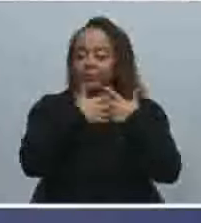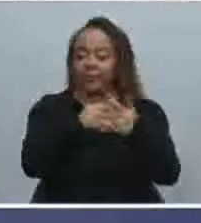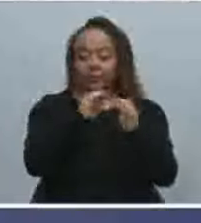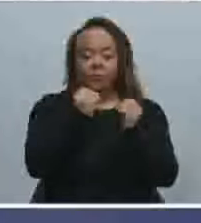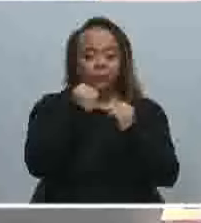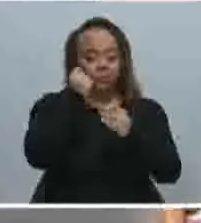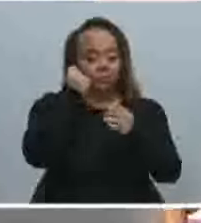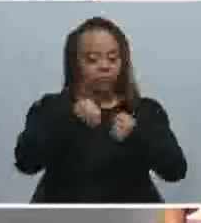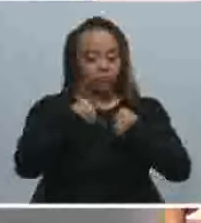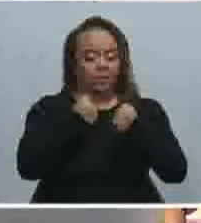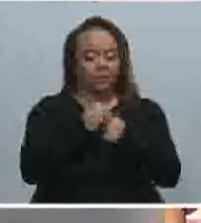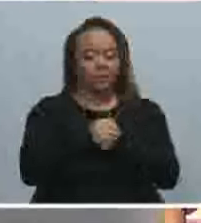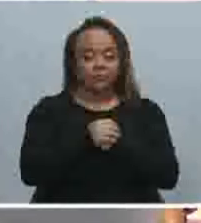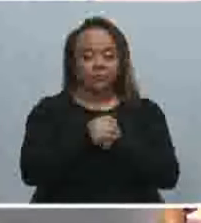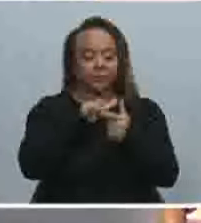sólido Entonces le notaban muy poco vamos a ver esto